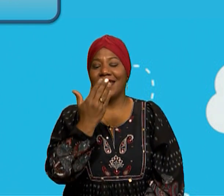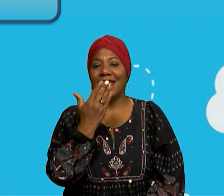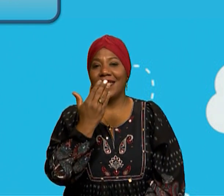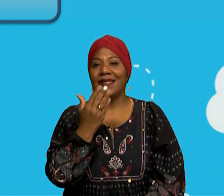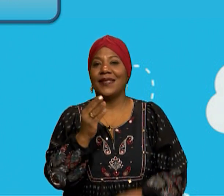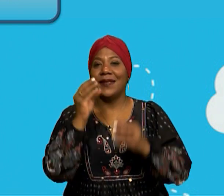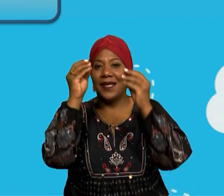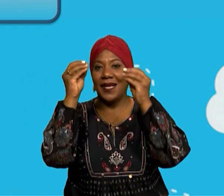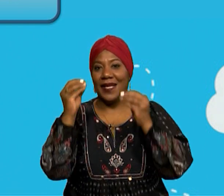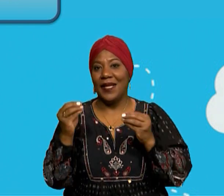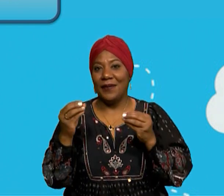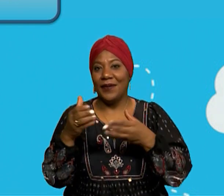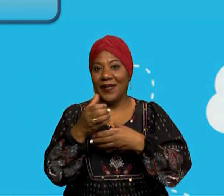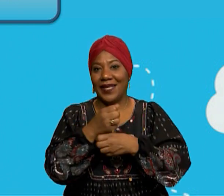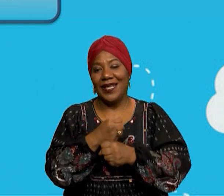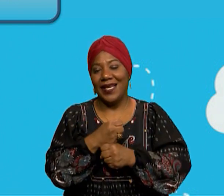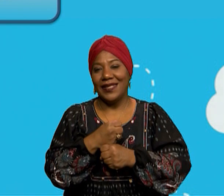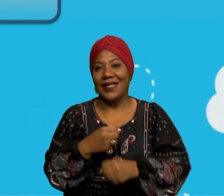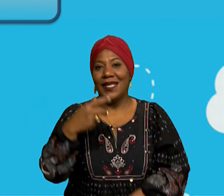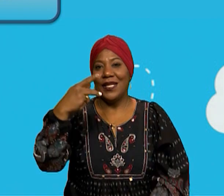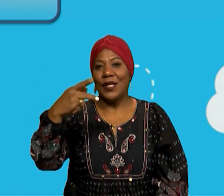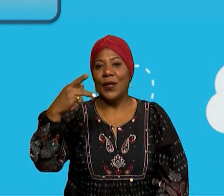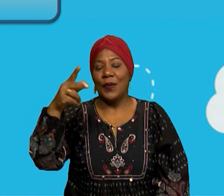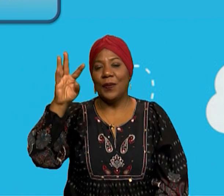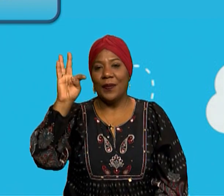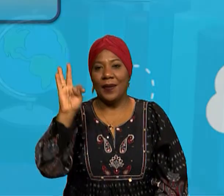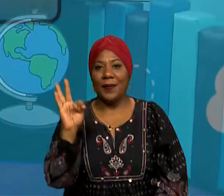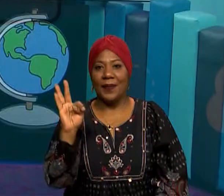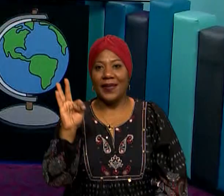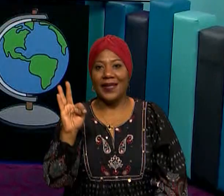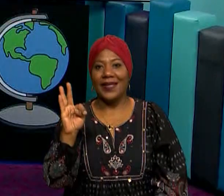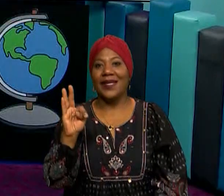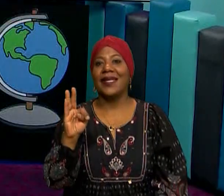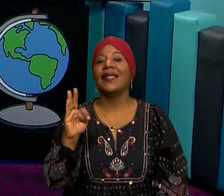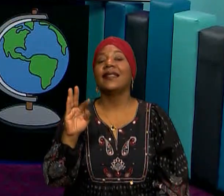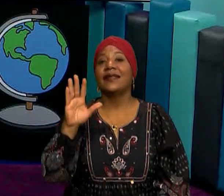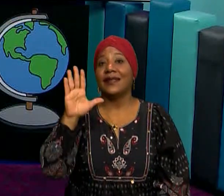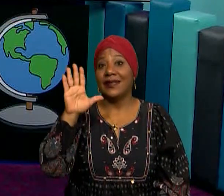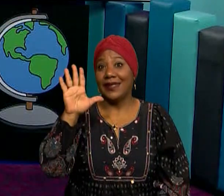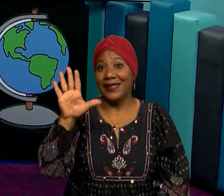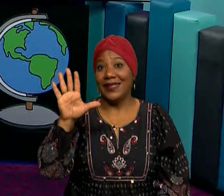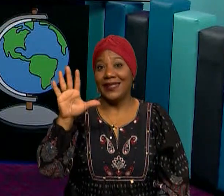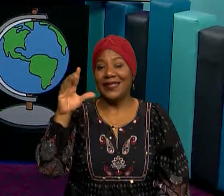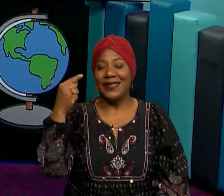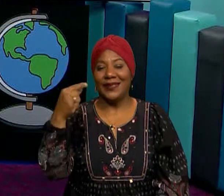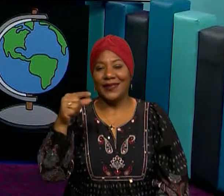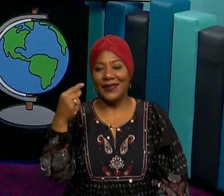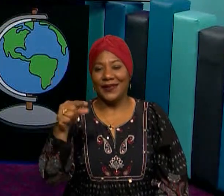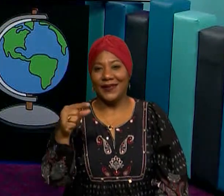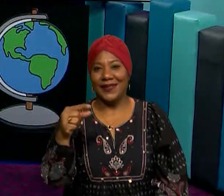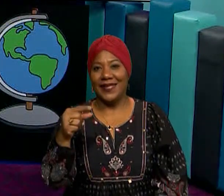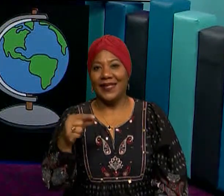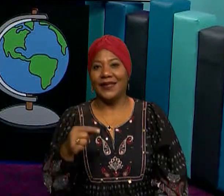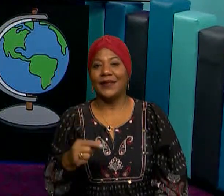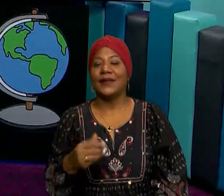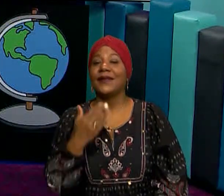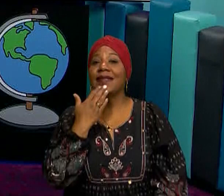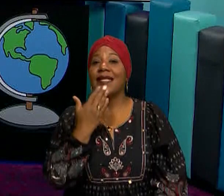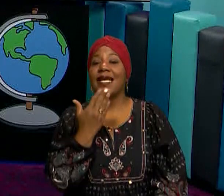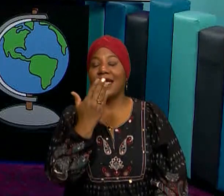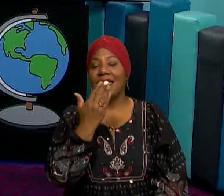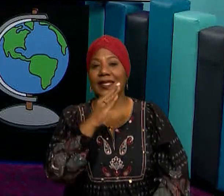la profesora Elvira S. de Cianca por sus apoyos en la confección de los PPT.